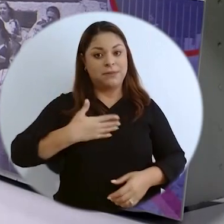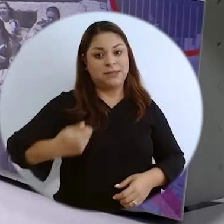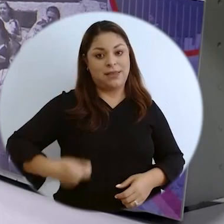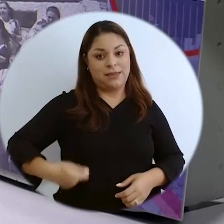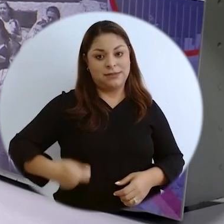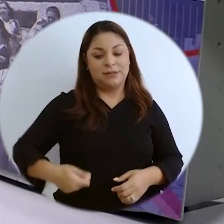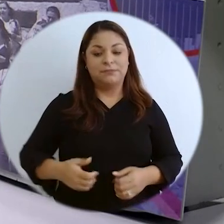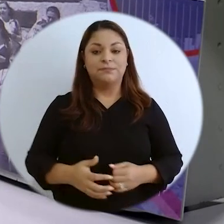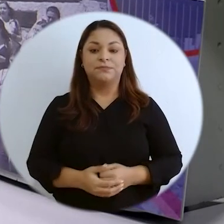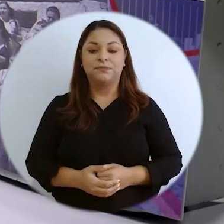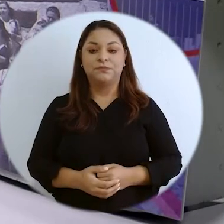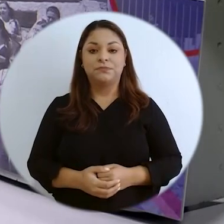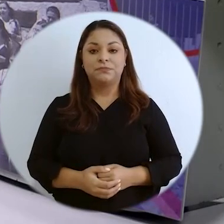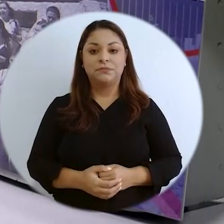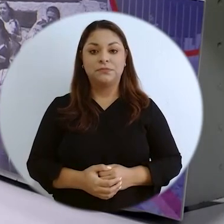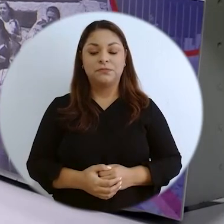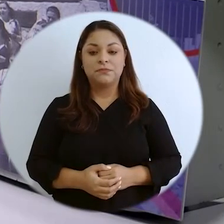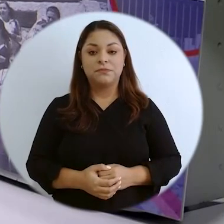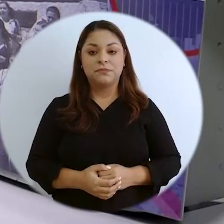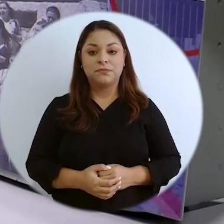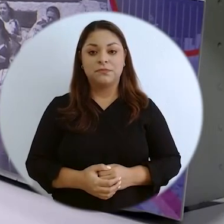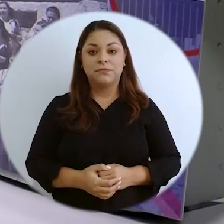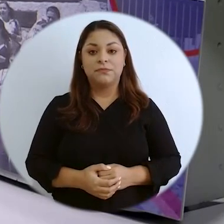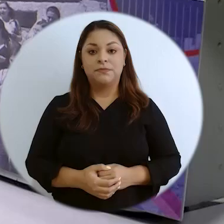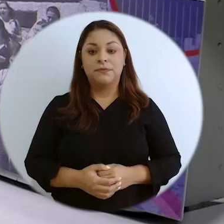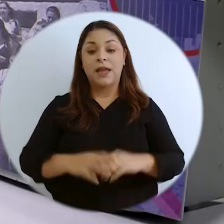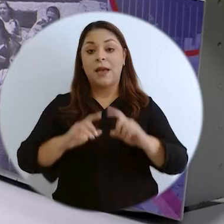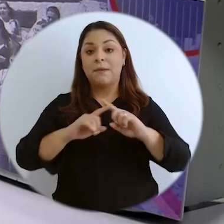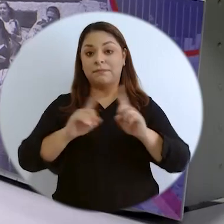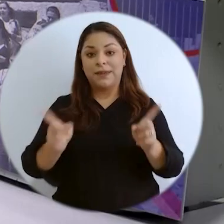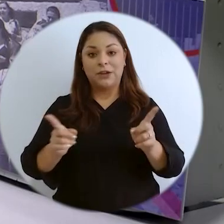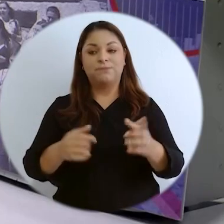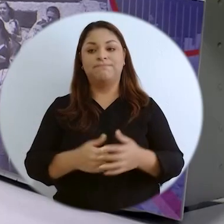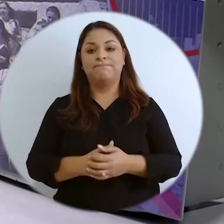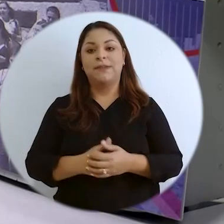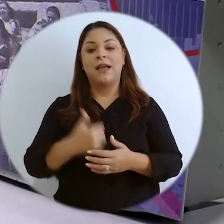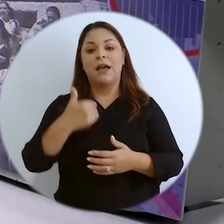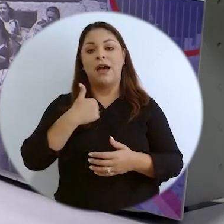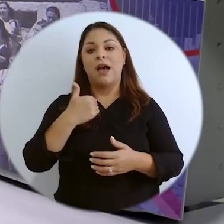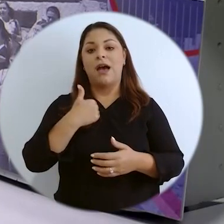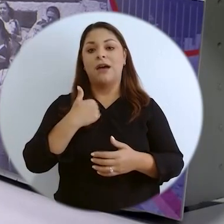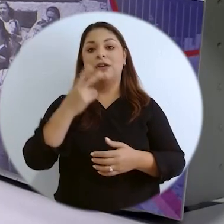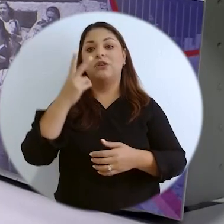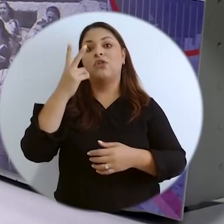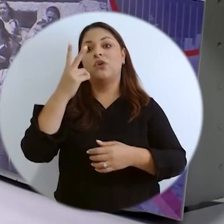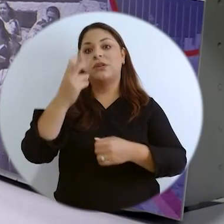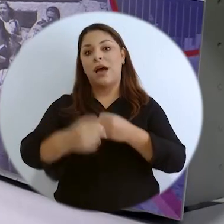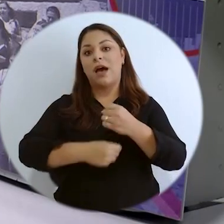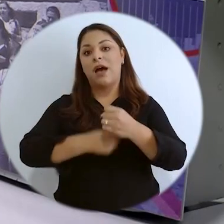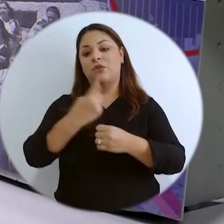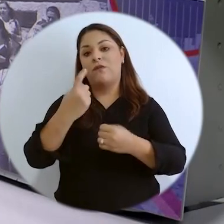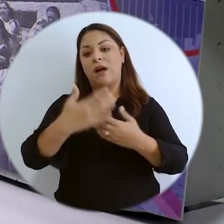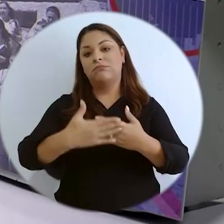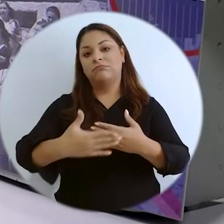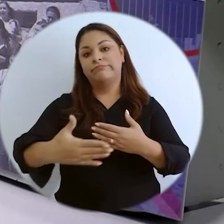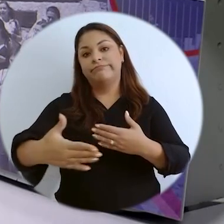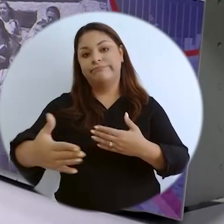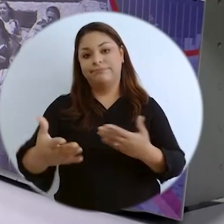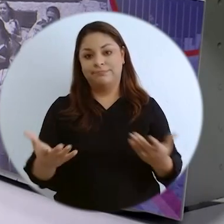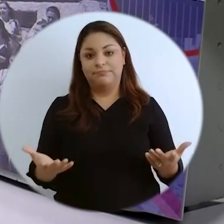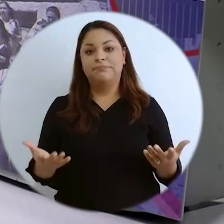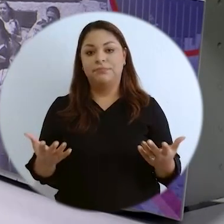por la presidencia, ¿verdad?, siguiente. No obstante, pues quedan 2 largos años de